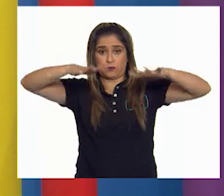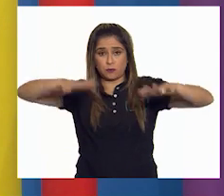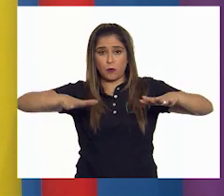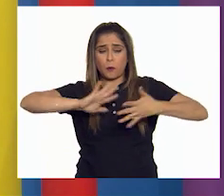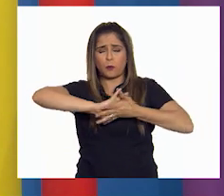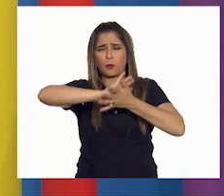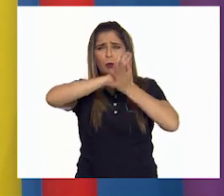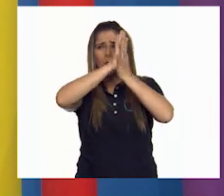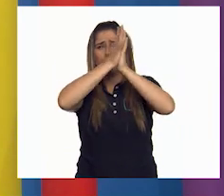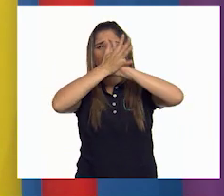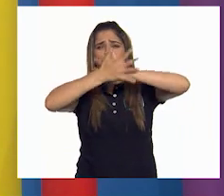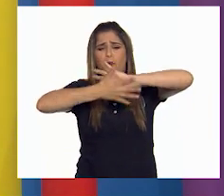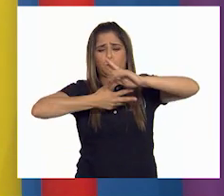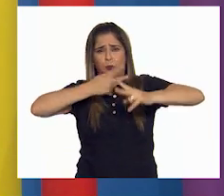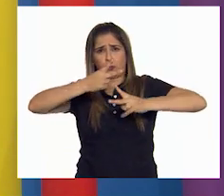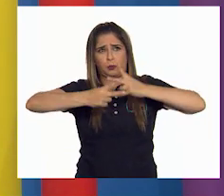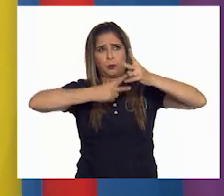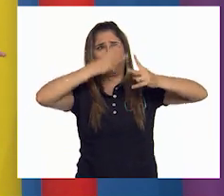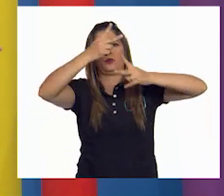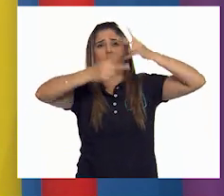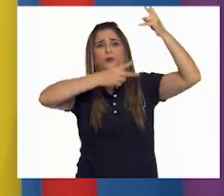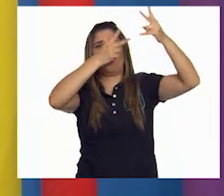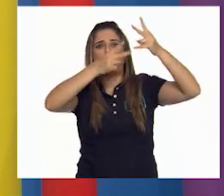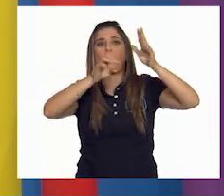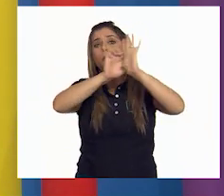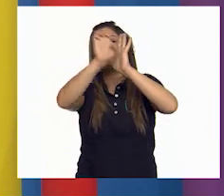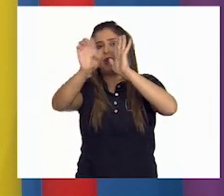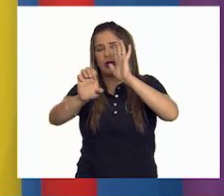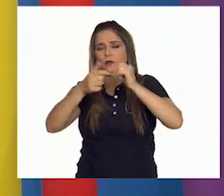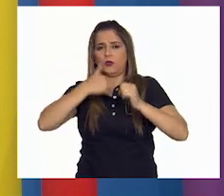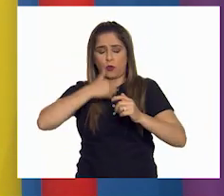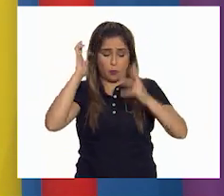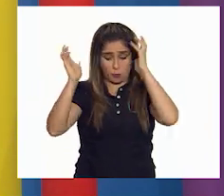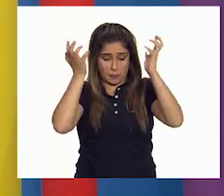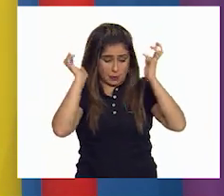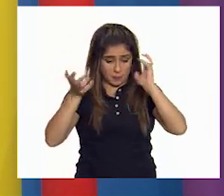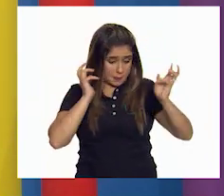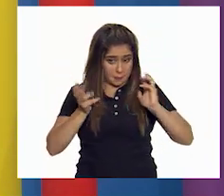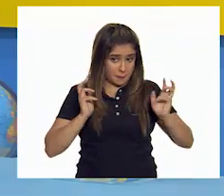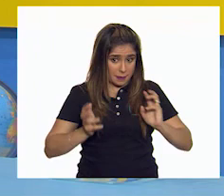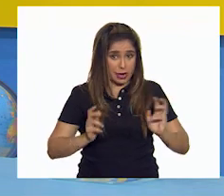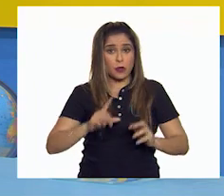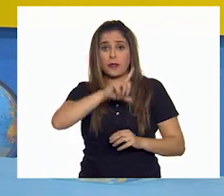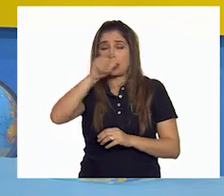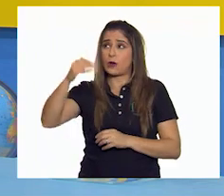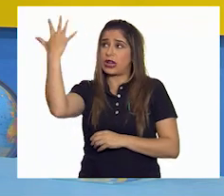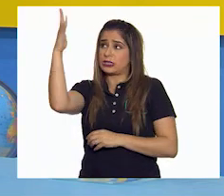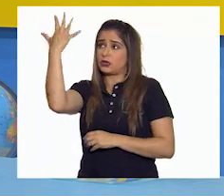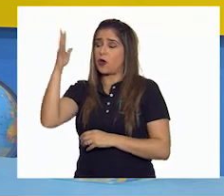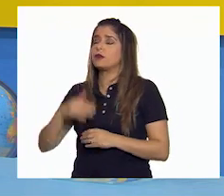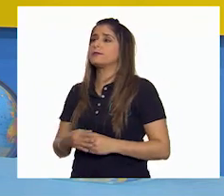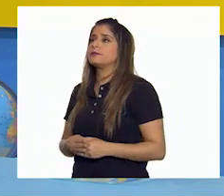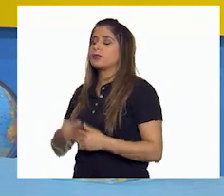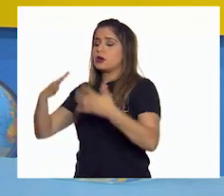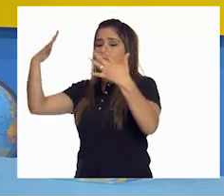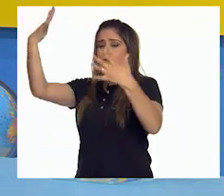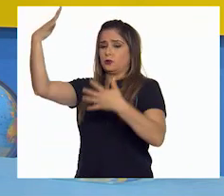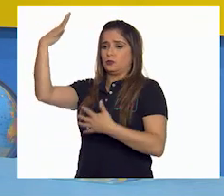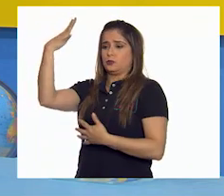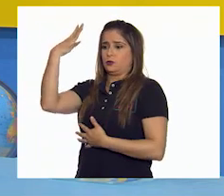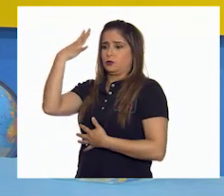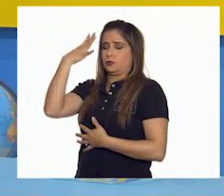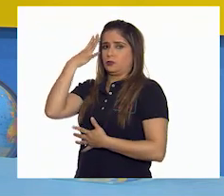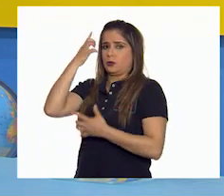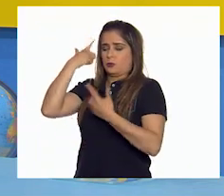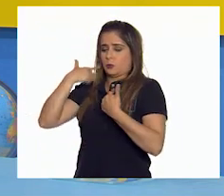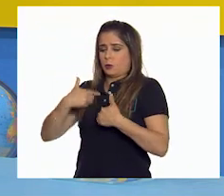nos mojamos y luego nos dejamos secar al sol sin usar ninguna toalla, ¿no? Sí, porque el agua que queda sobre tu piel